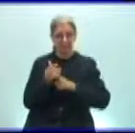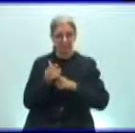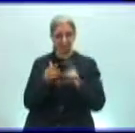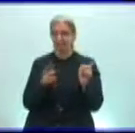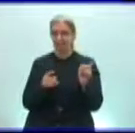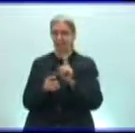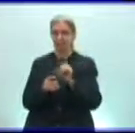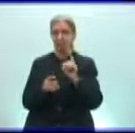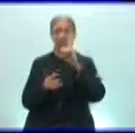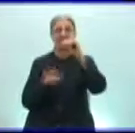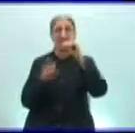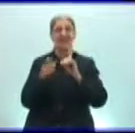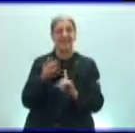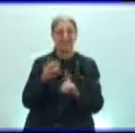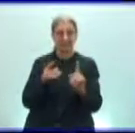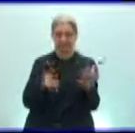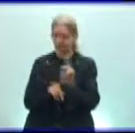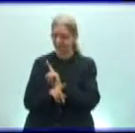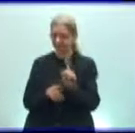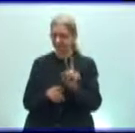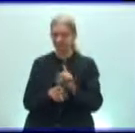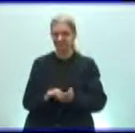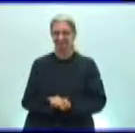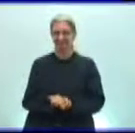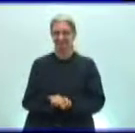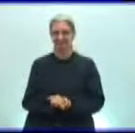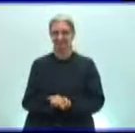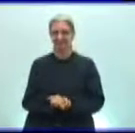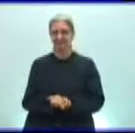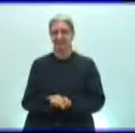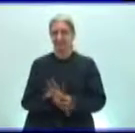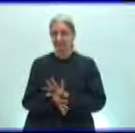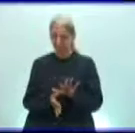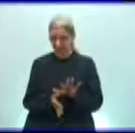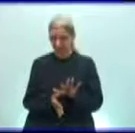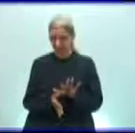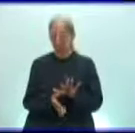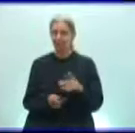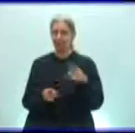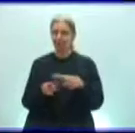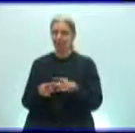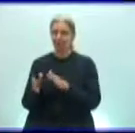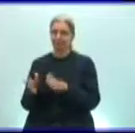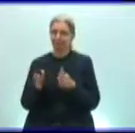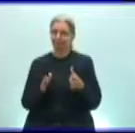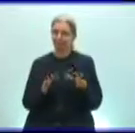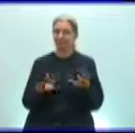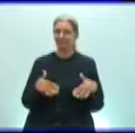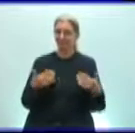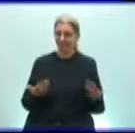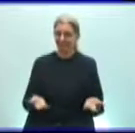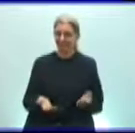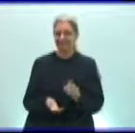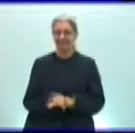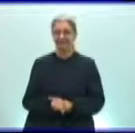factor de uno de los sumandos. Entonces, entendido esto, vamos a continuar.